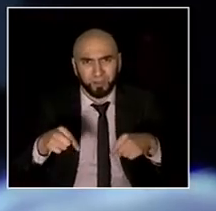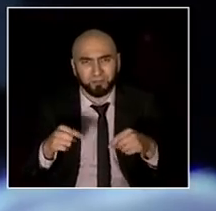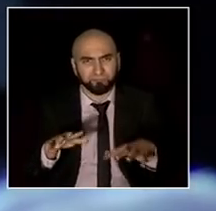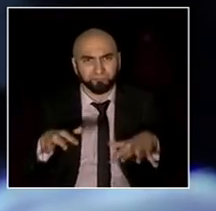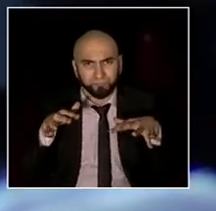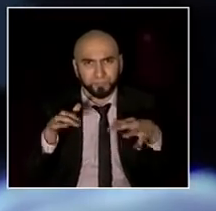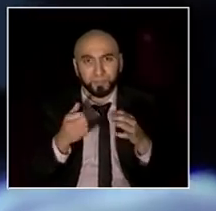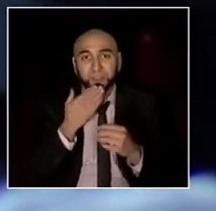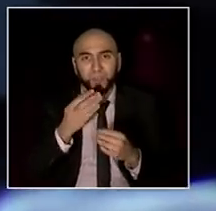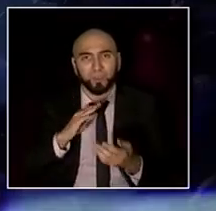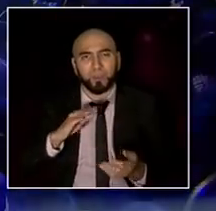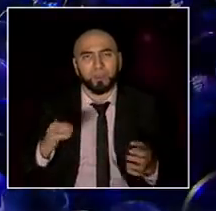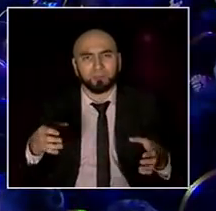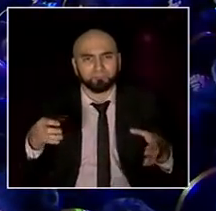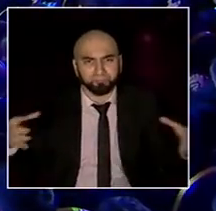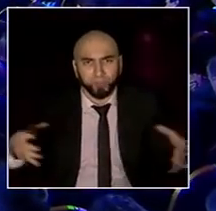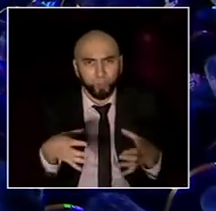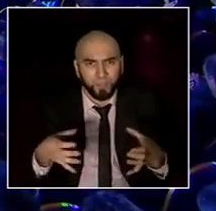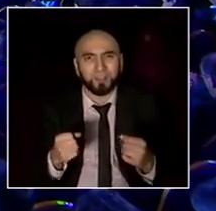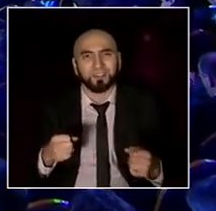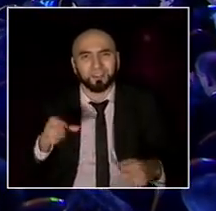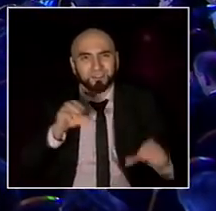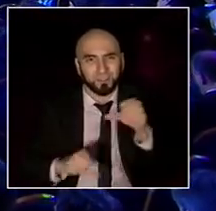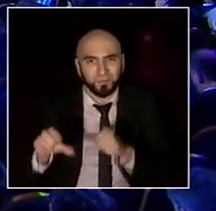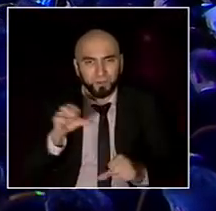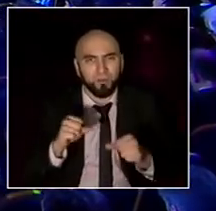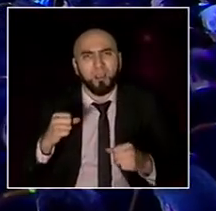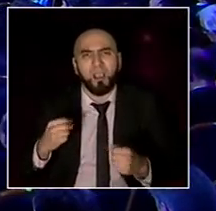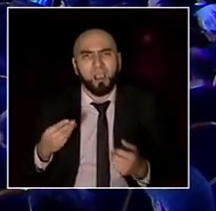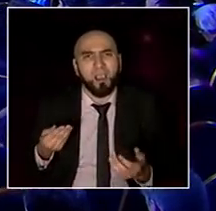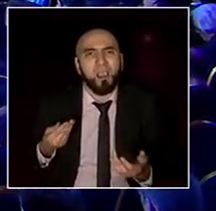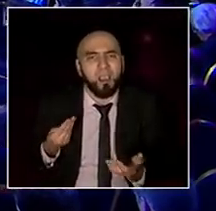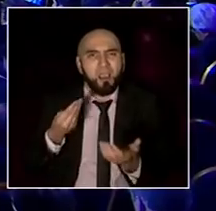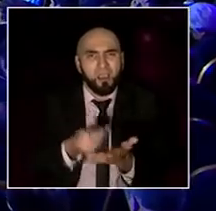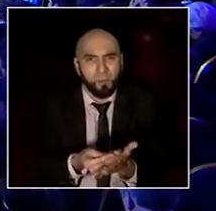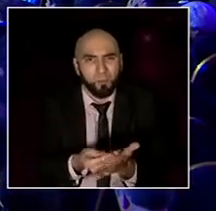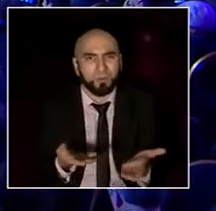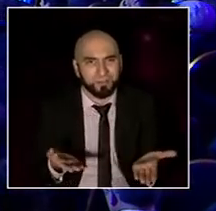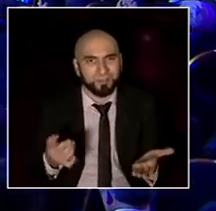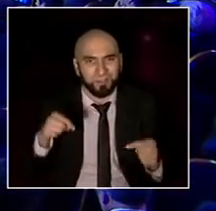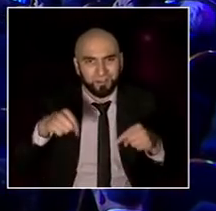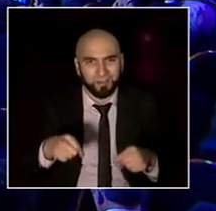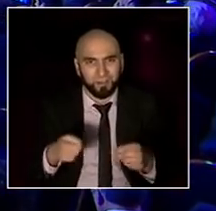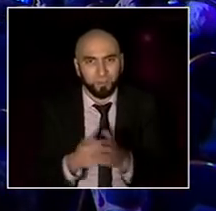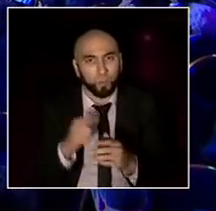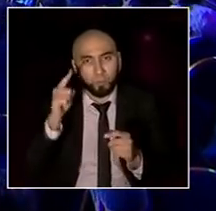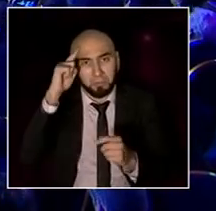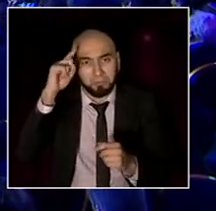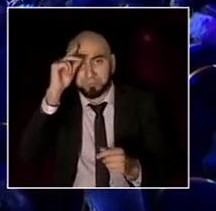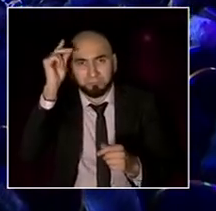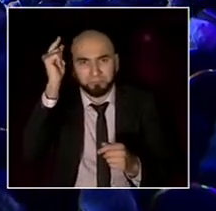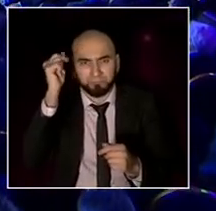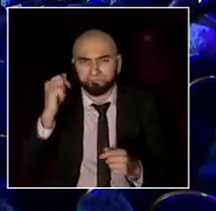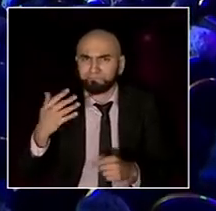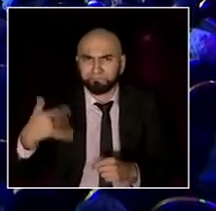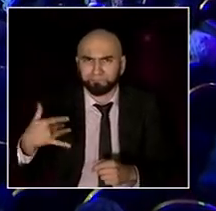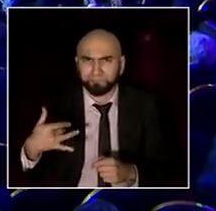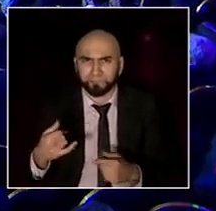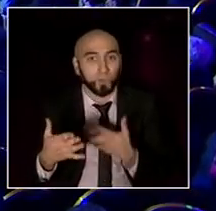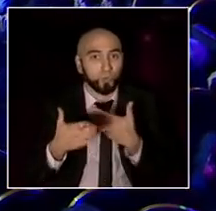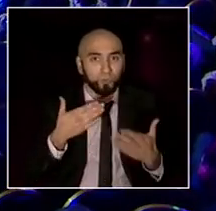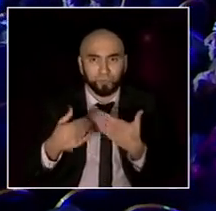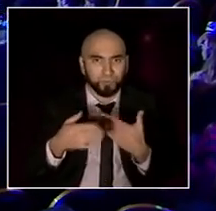comunidad científica que contribuye a este resultado. Se trata de una iniciativa muy relevante, surgida desde el Parlamento